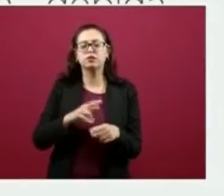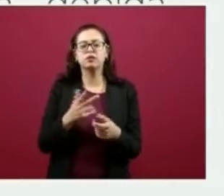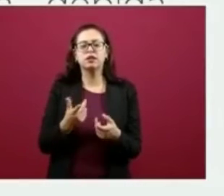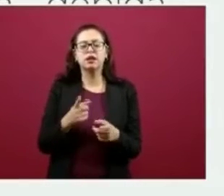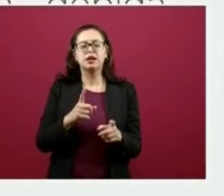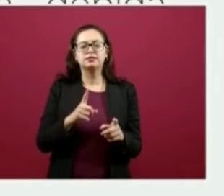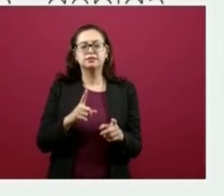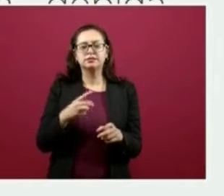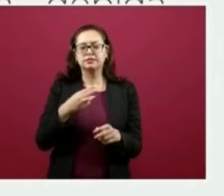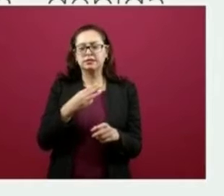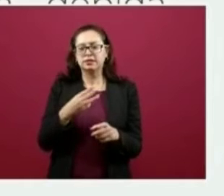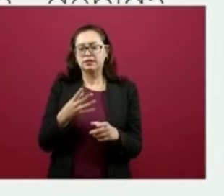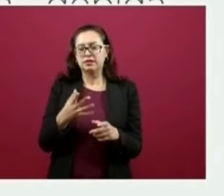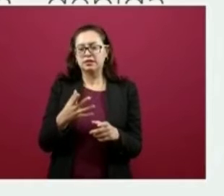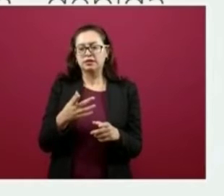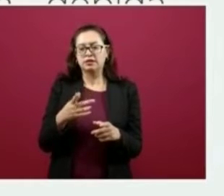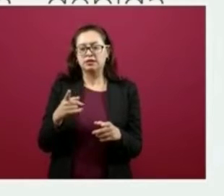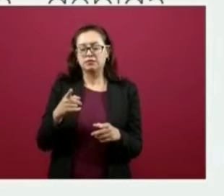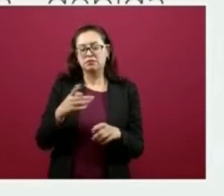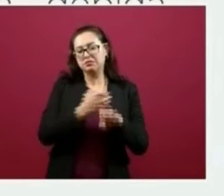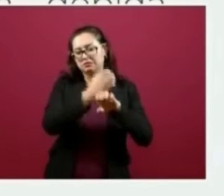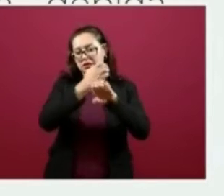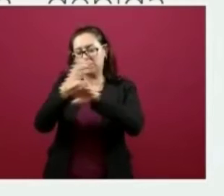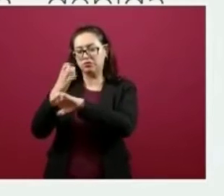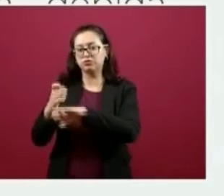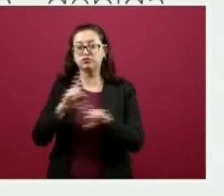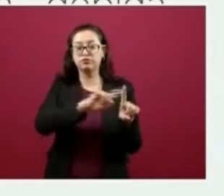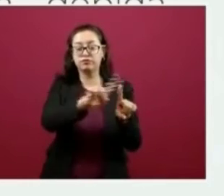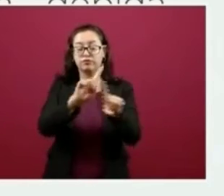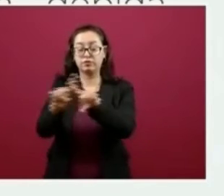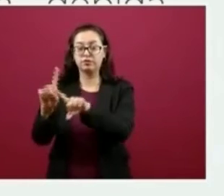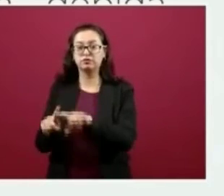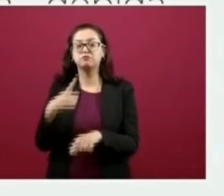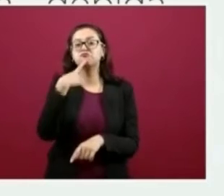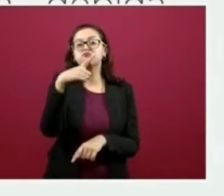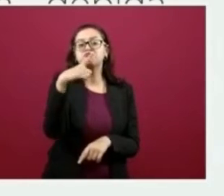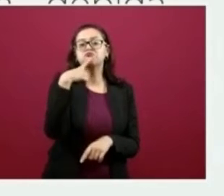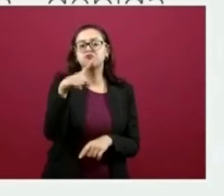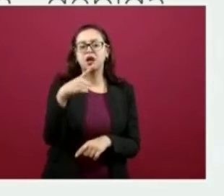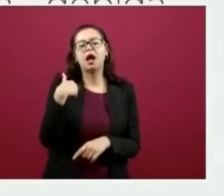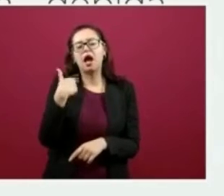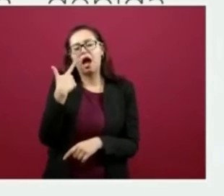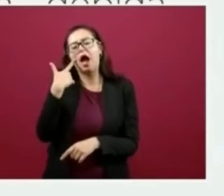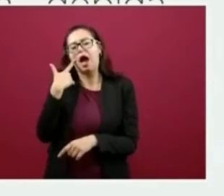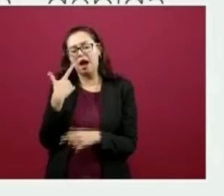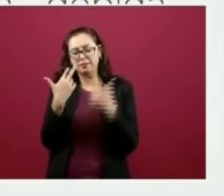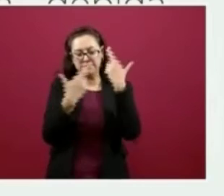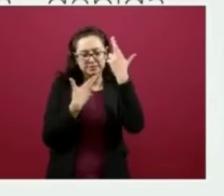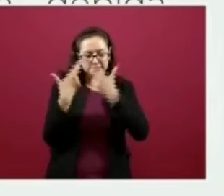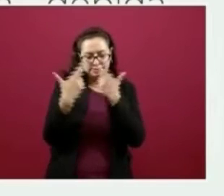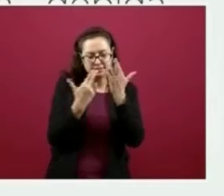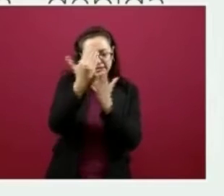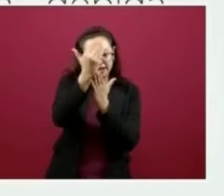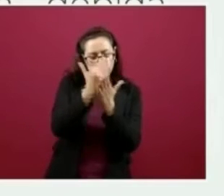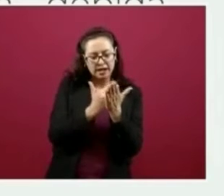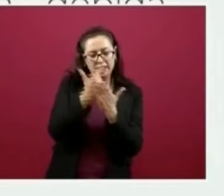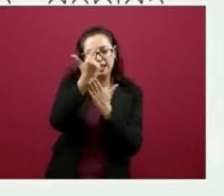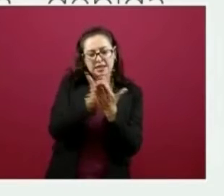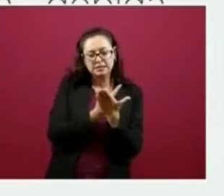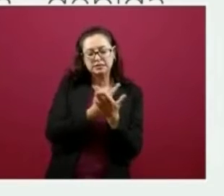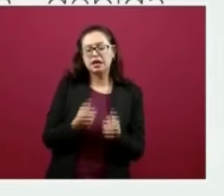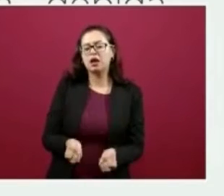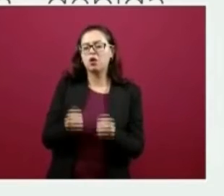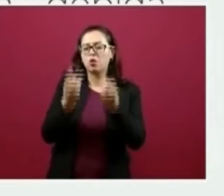y entidades federativas. La idea será una auditoría de los casos de feminicidio, violencia